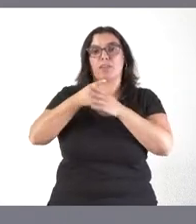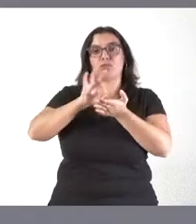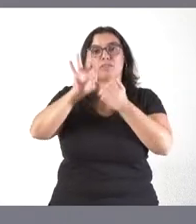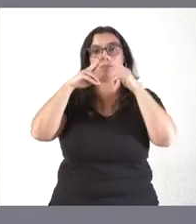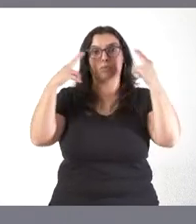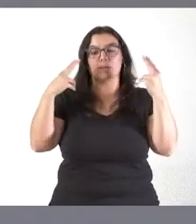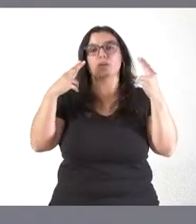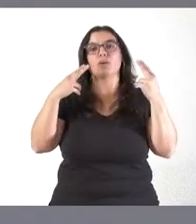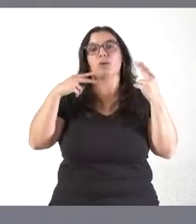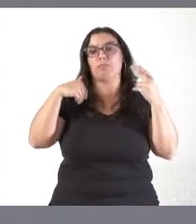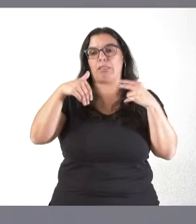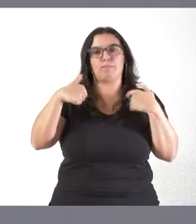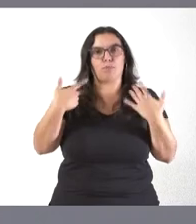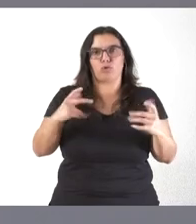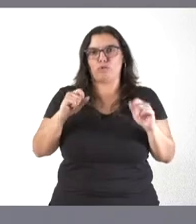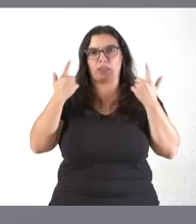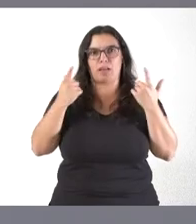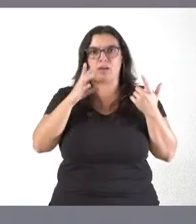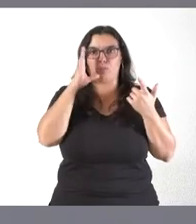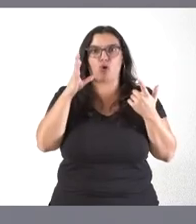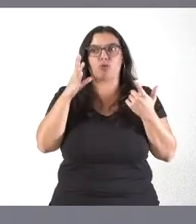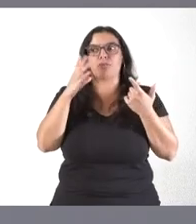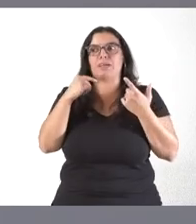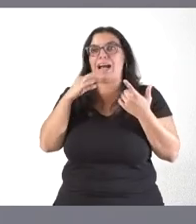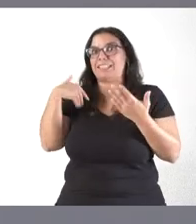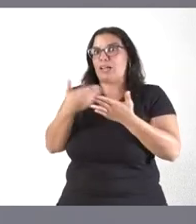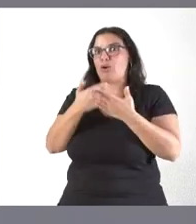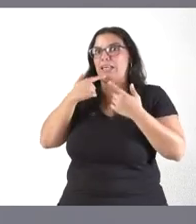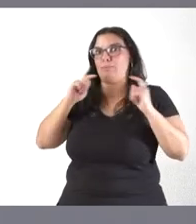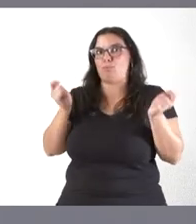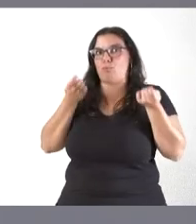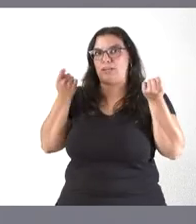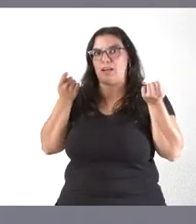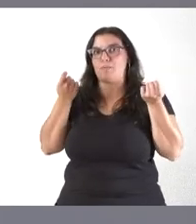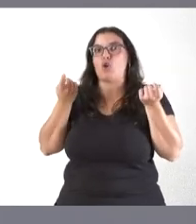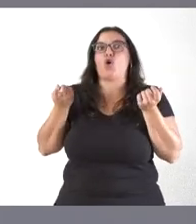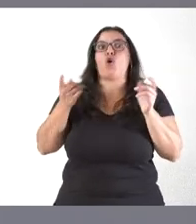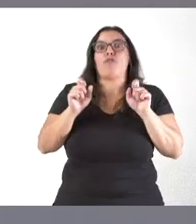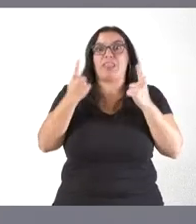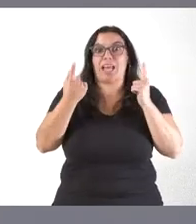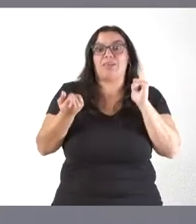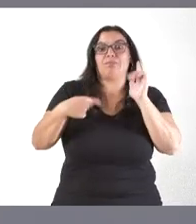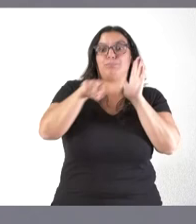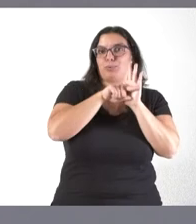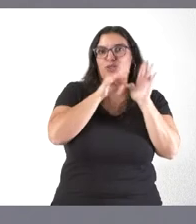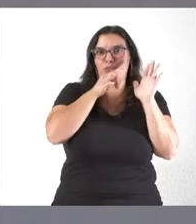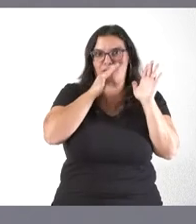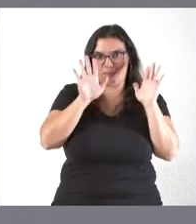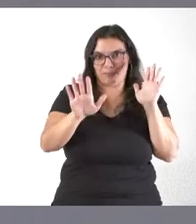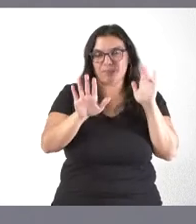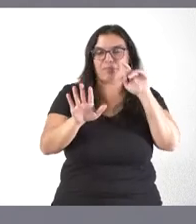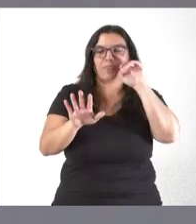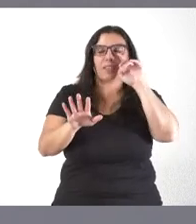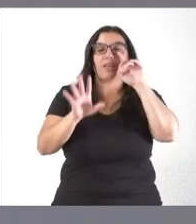público sea efectivo cuanto antes porque lo que se ha hecho es un anuncio pero tampoco se ha publicado en el boletín y como tal todavía no está en vigor y lógicamente